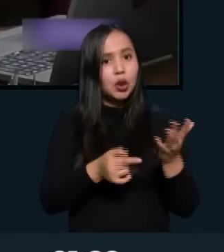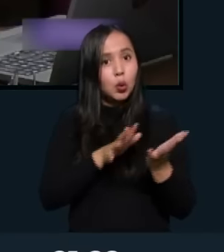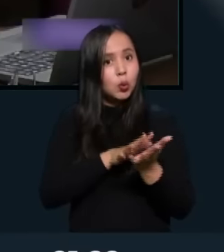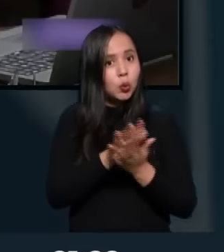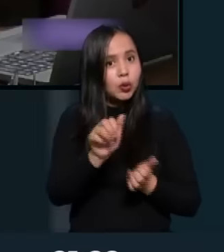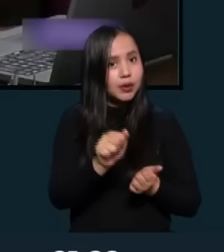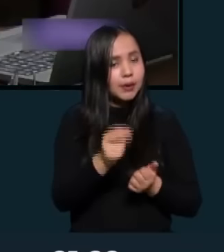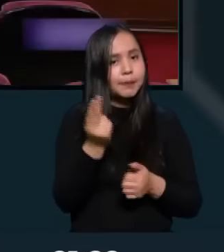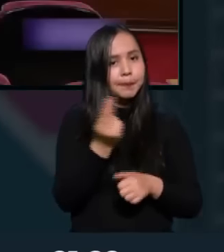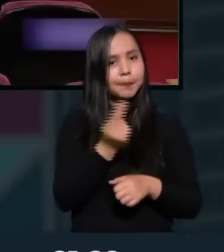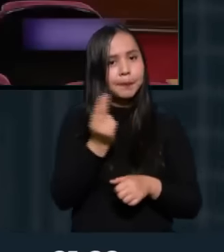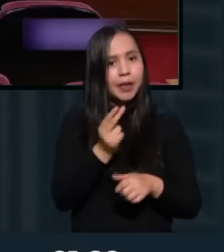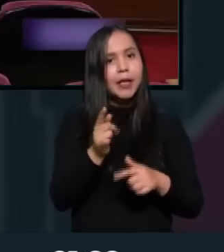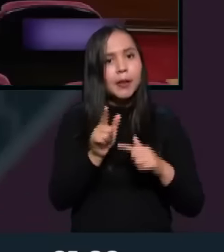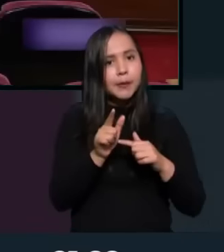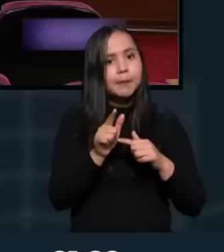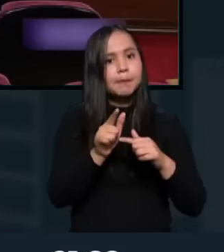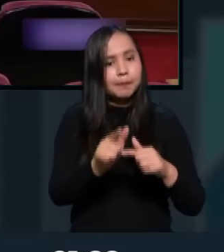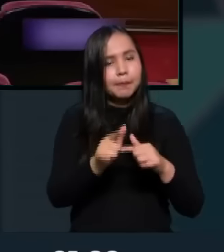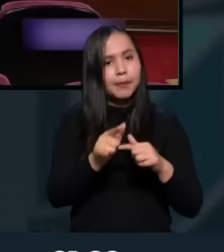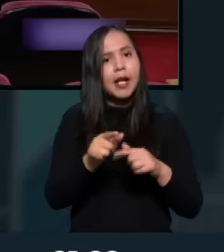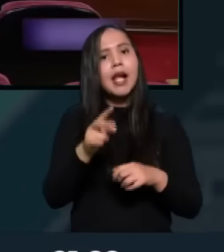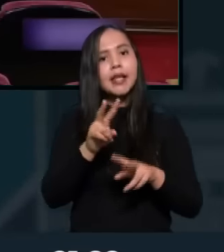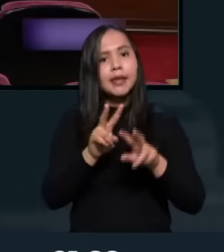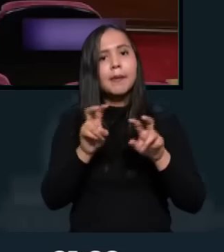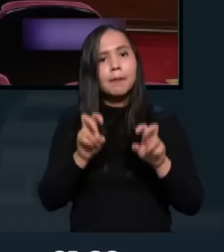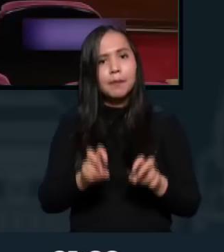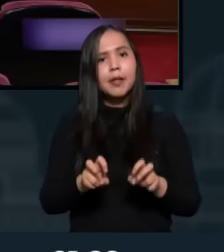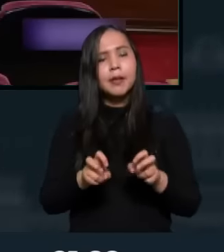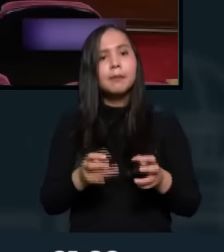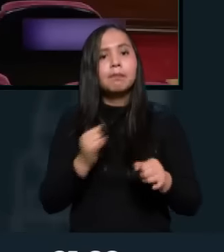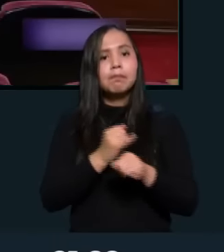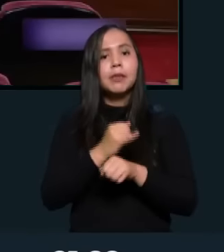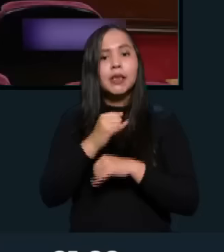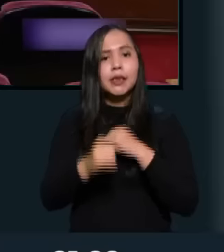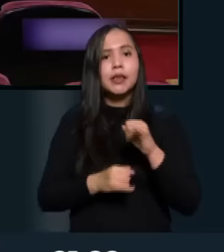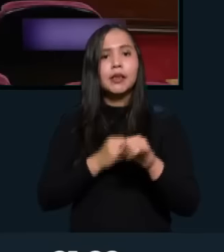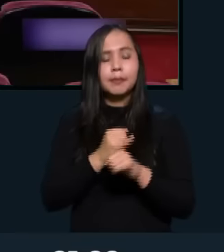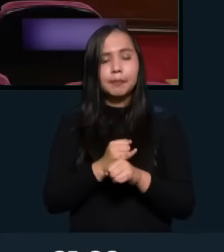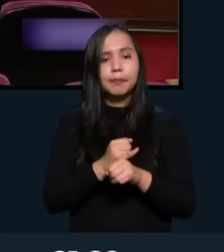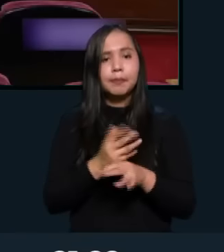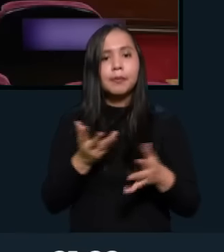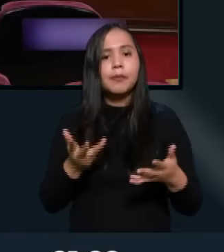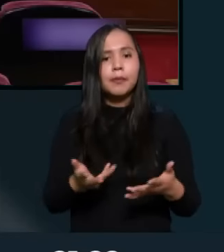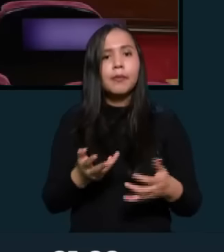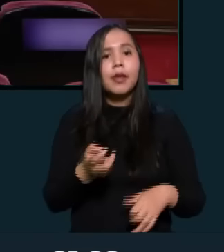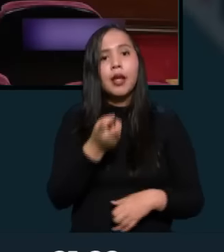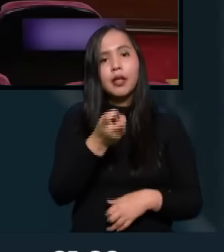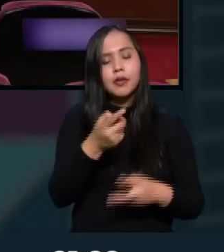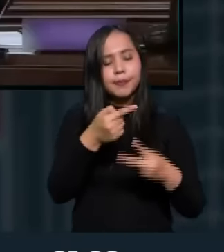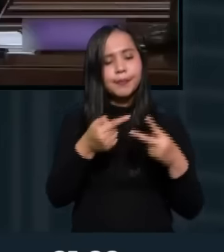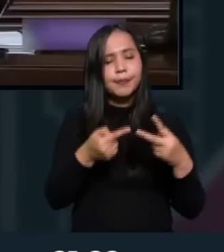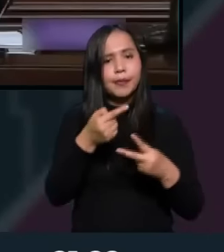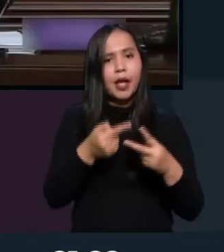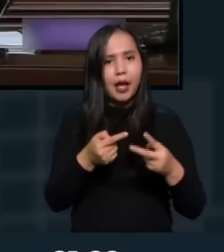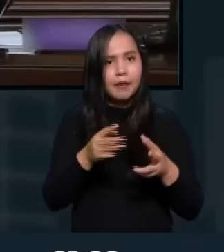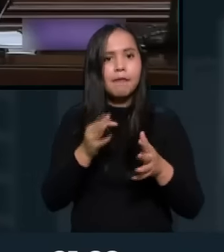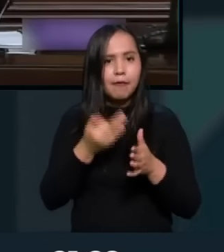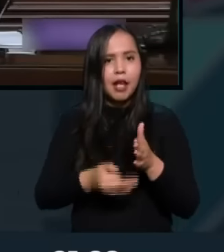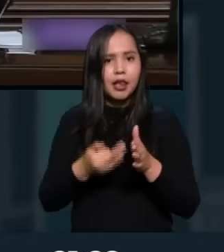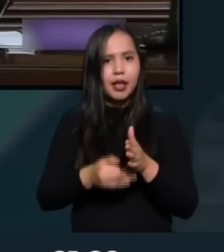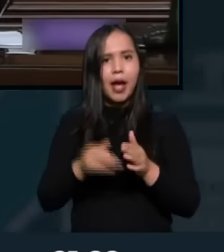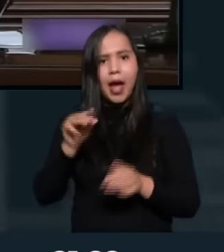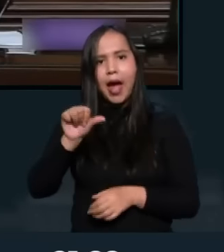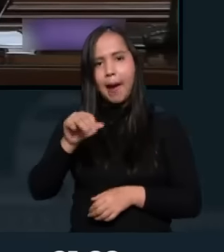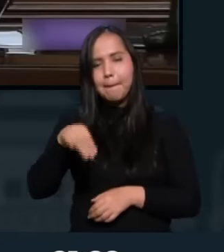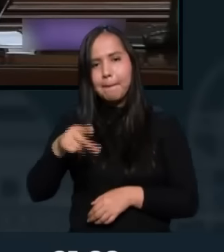Constitución debe de mantener supremacía sobre los tratados internacionales. Entonces, todavía faltan esos 2 espacios, amparo